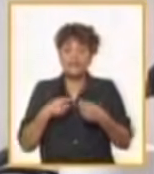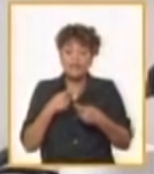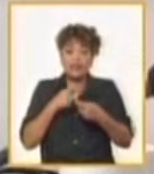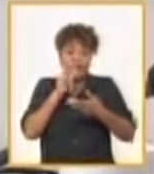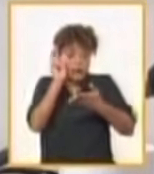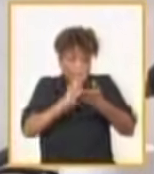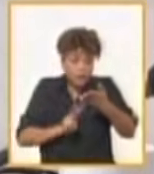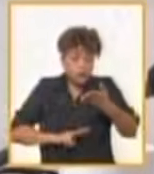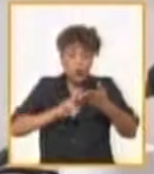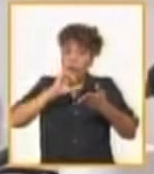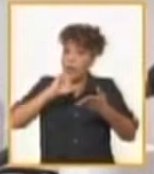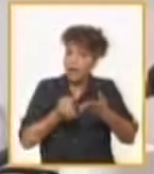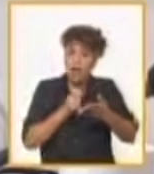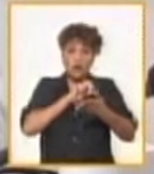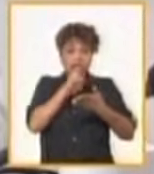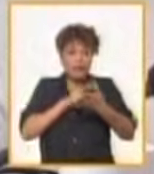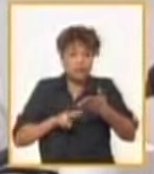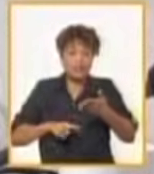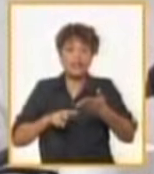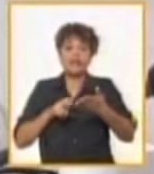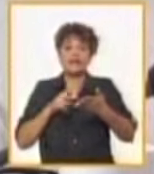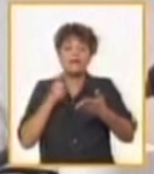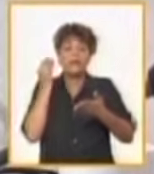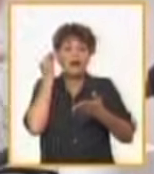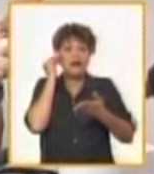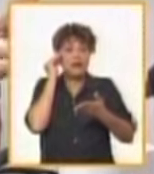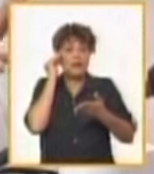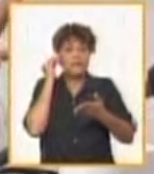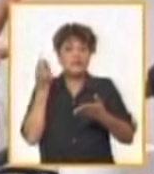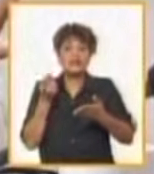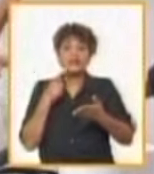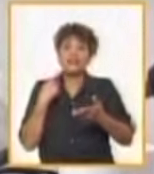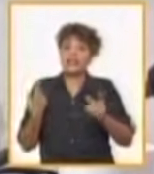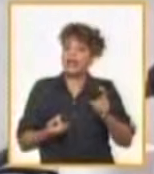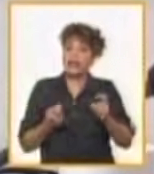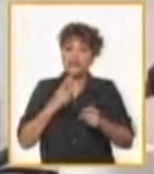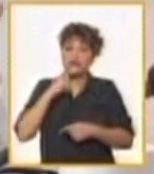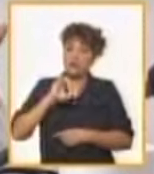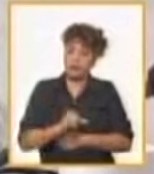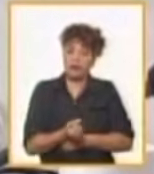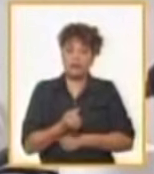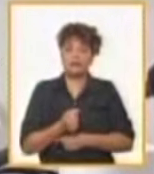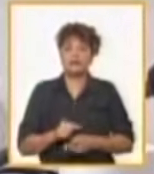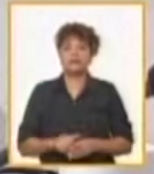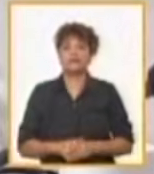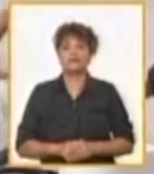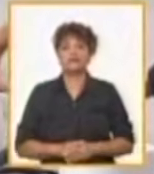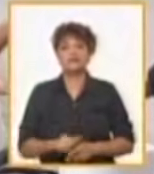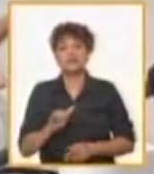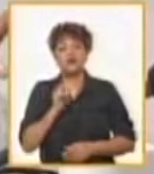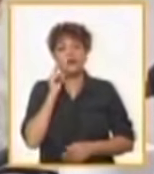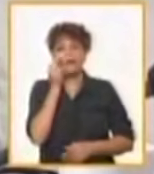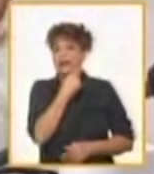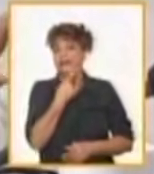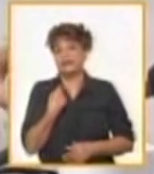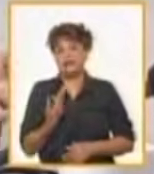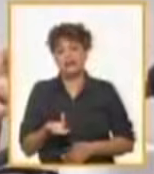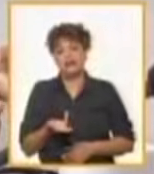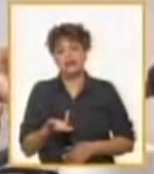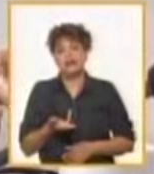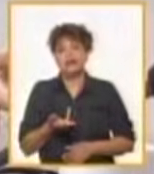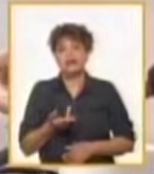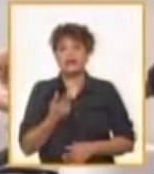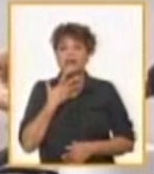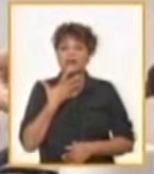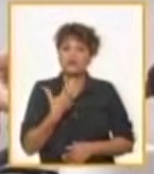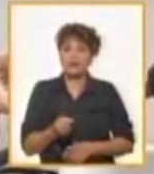meterse en esa lucha armada, no porque le gustara la guerra, sino porque no habría otro camino. Es la misma historia de Martí. Martí era un hombre amante de